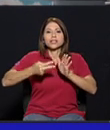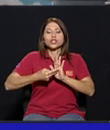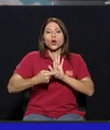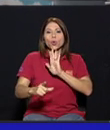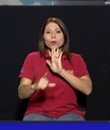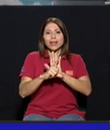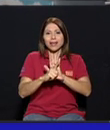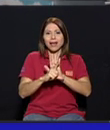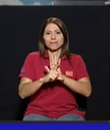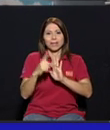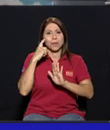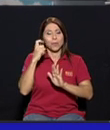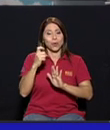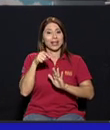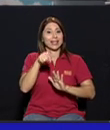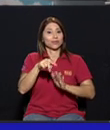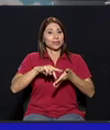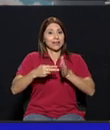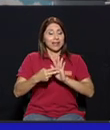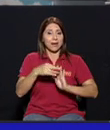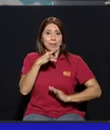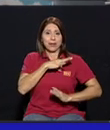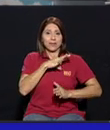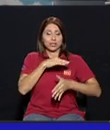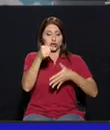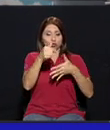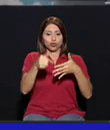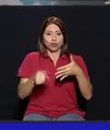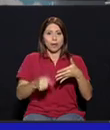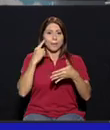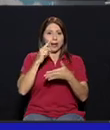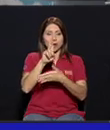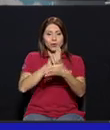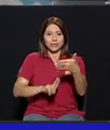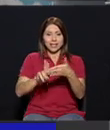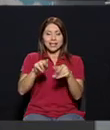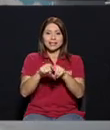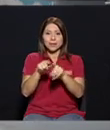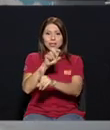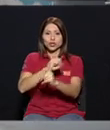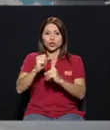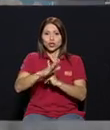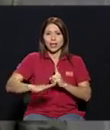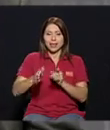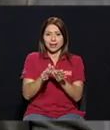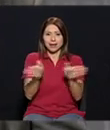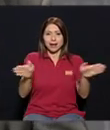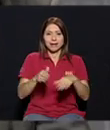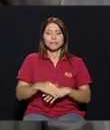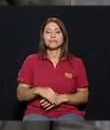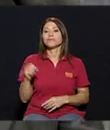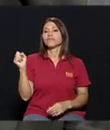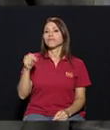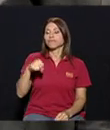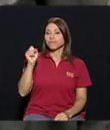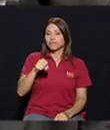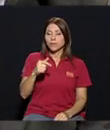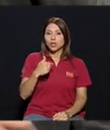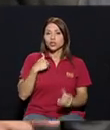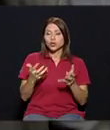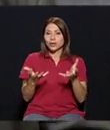serie de beneficios no solo para las universidades, sino para la sociedad en general. Sí, casualmente, Maribel, yo quería referirme a